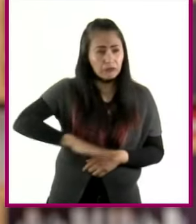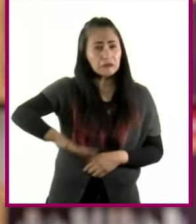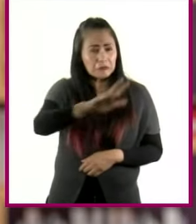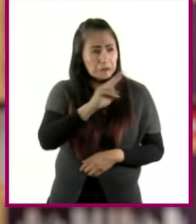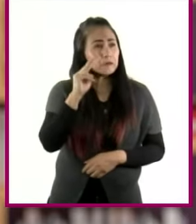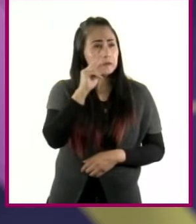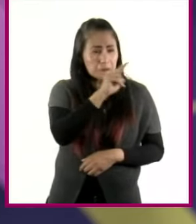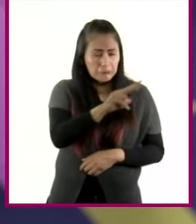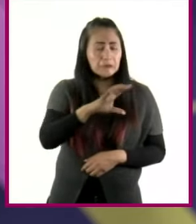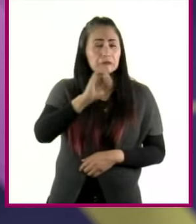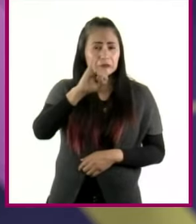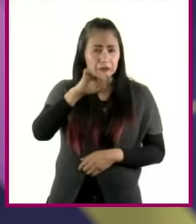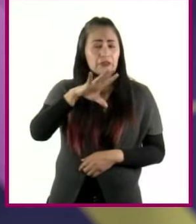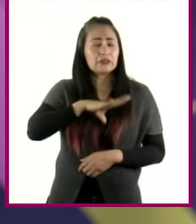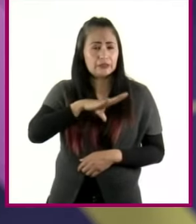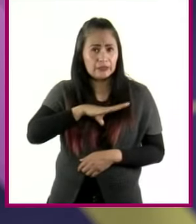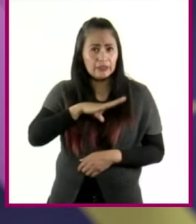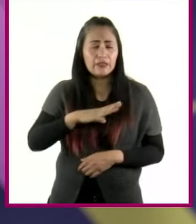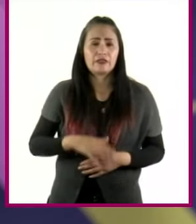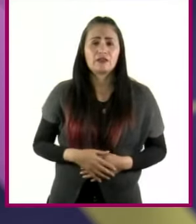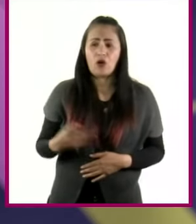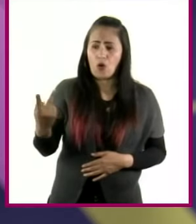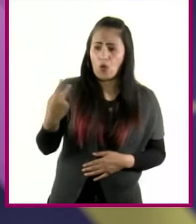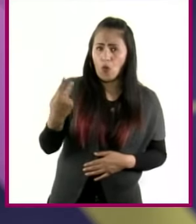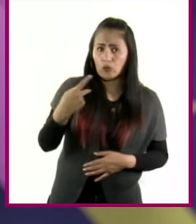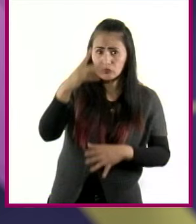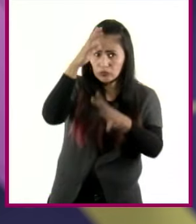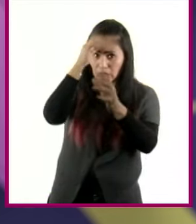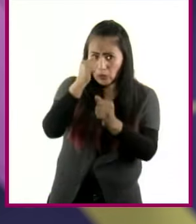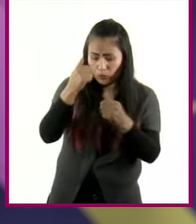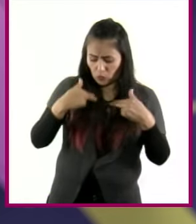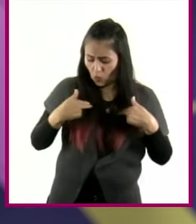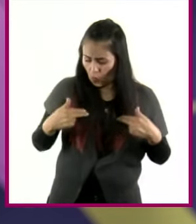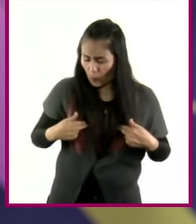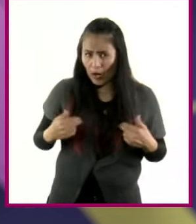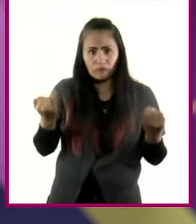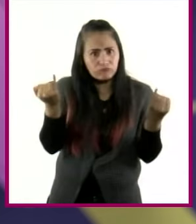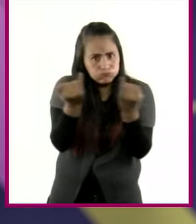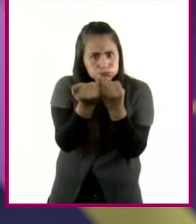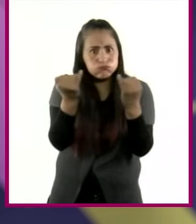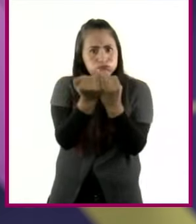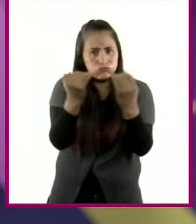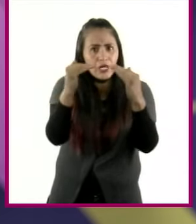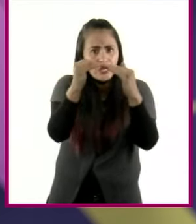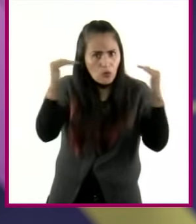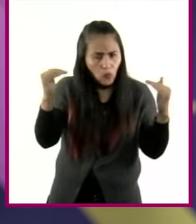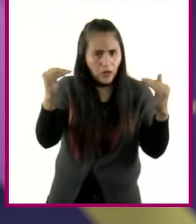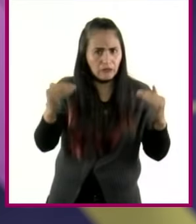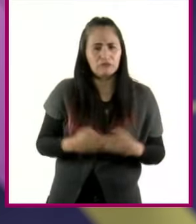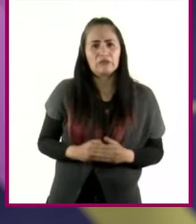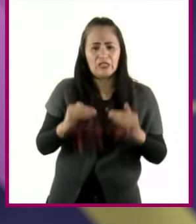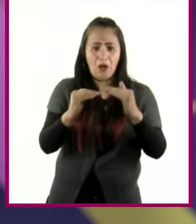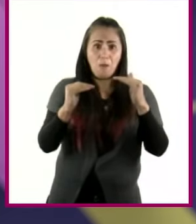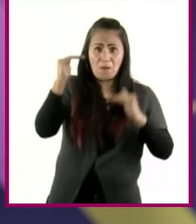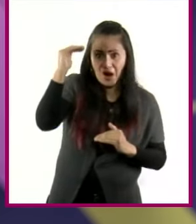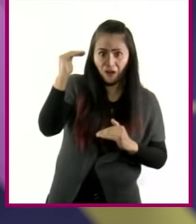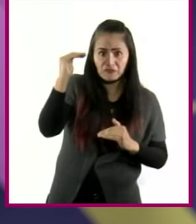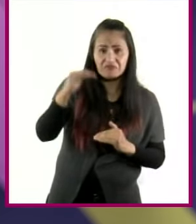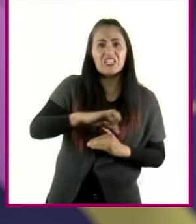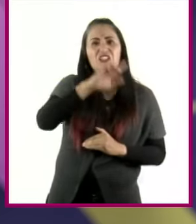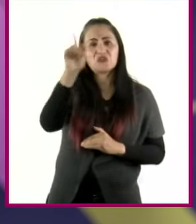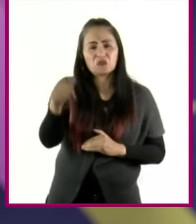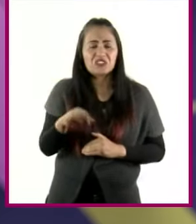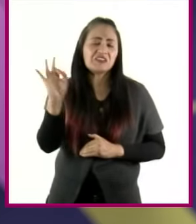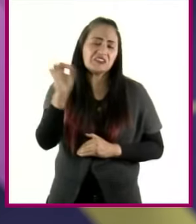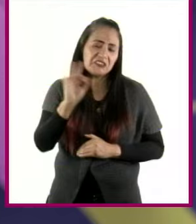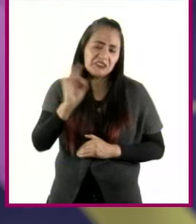lo que pensamos. Concordamos en que todos los seres humanos somos iguales, y que suponer lo contrario podría llevarnos a justificar